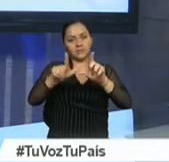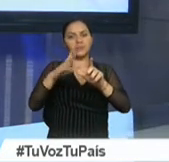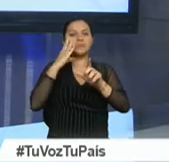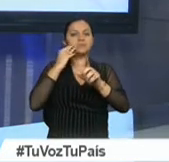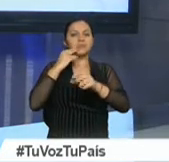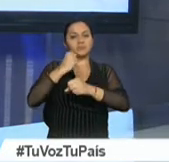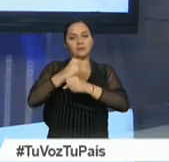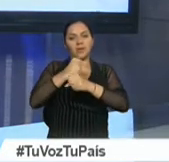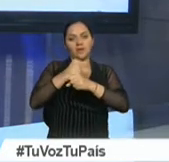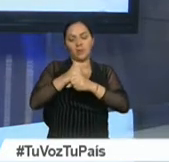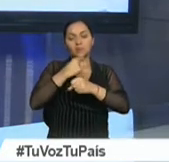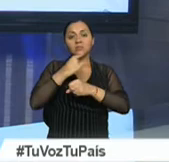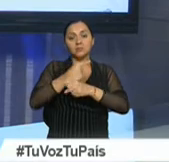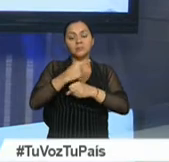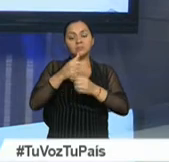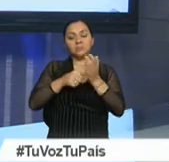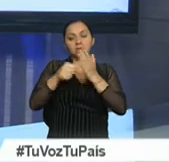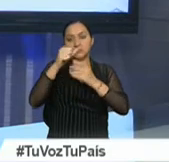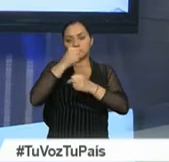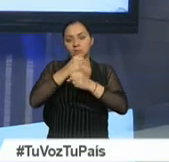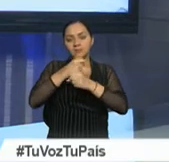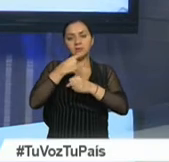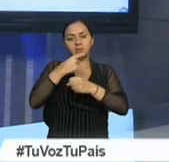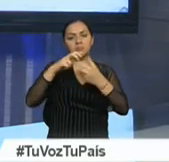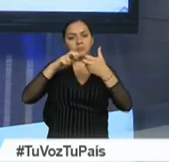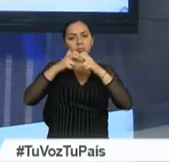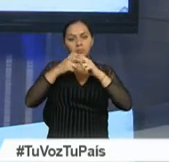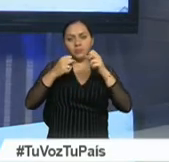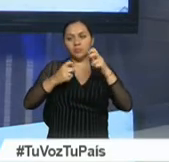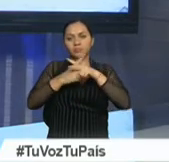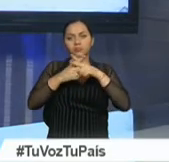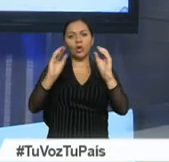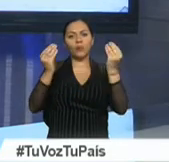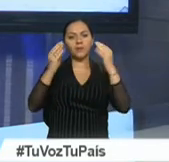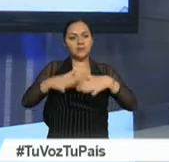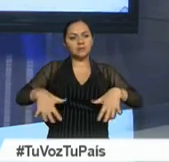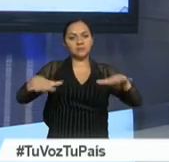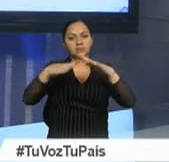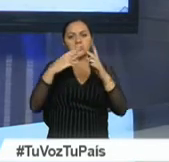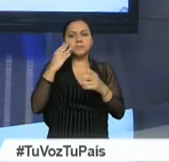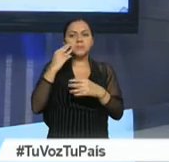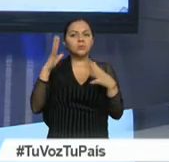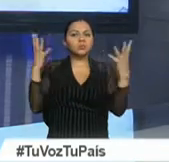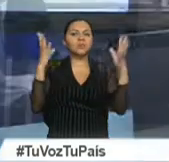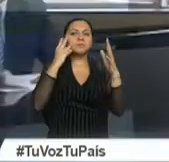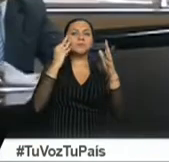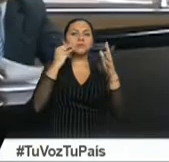resolvió el Ministerio de Trabajo, solucionando un inconveniente para los jóvenes al conseguir un empleo.